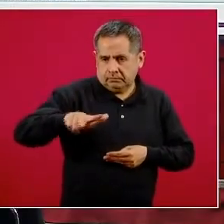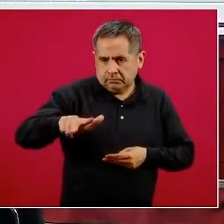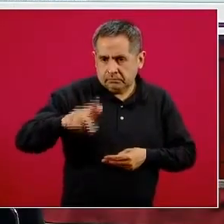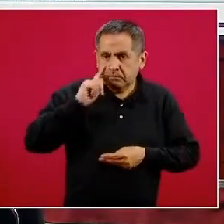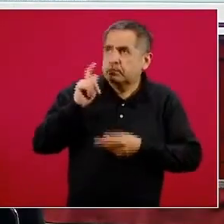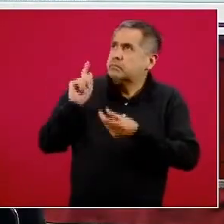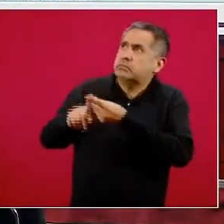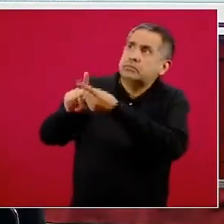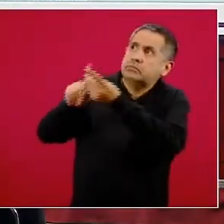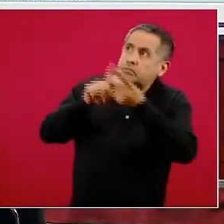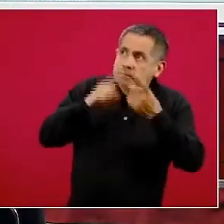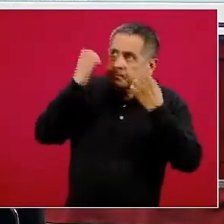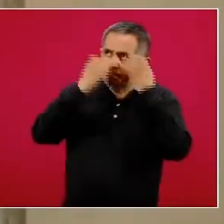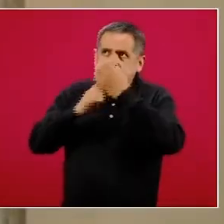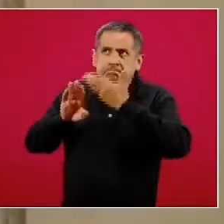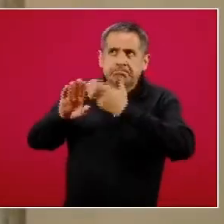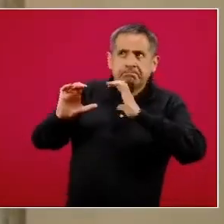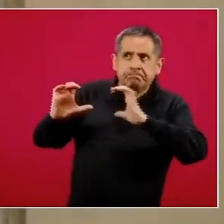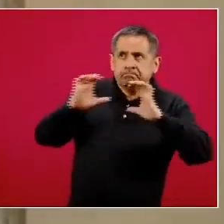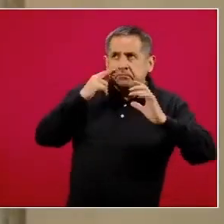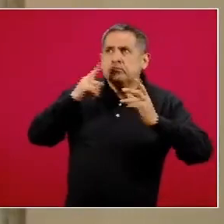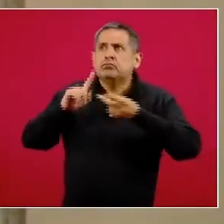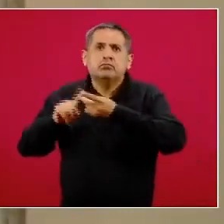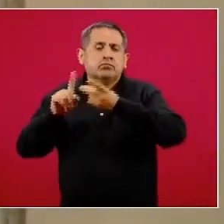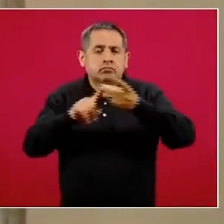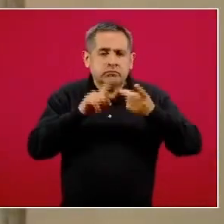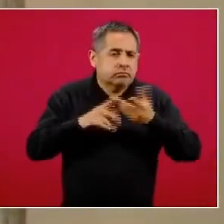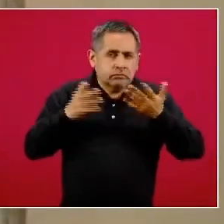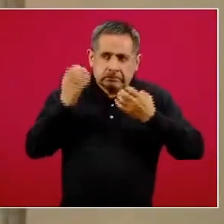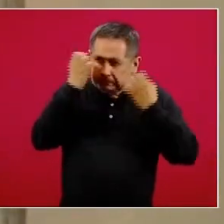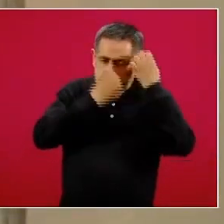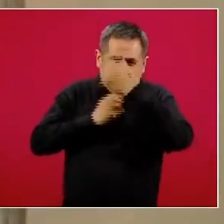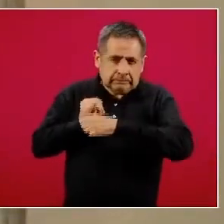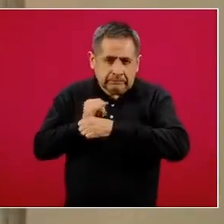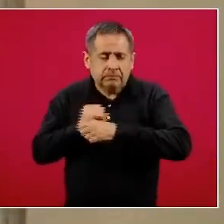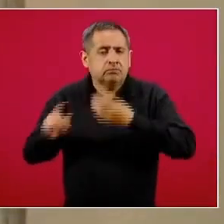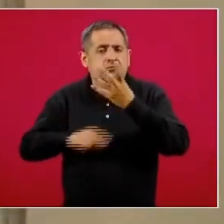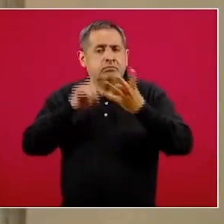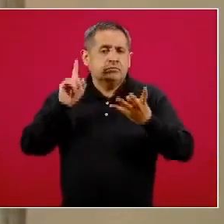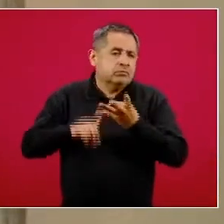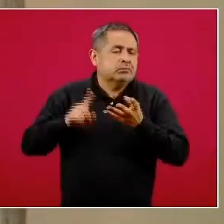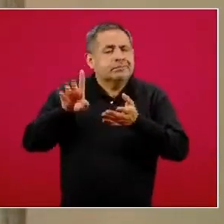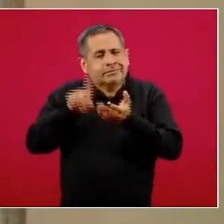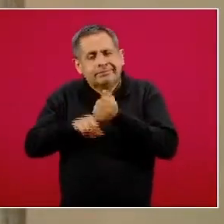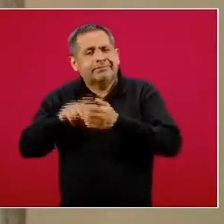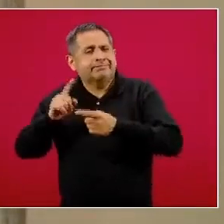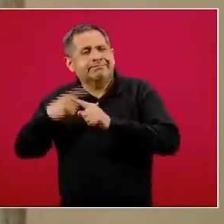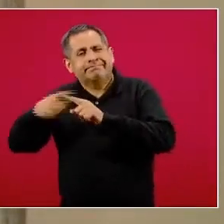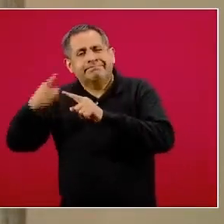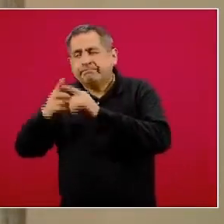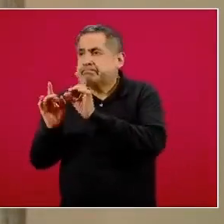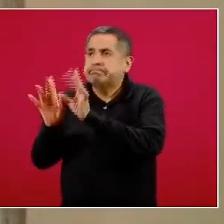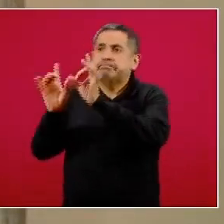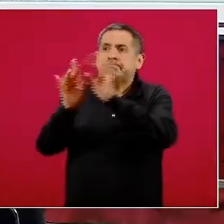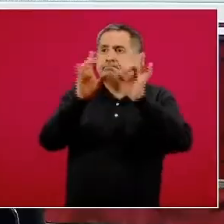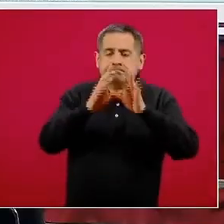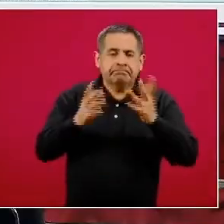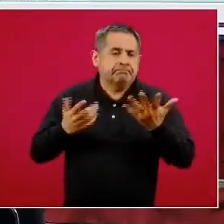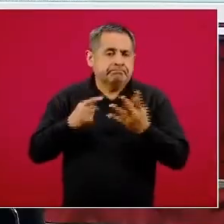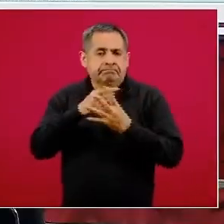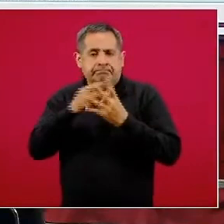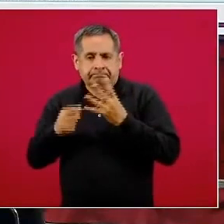también de naturaleza específicamente meteorológica, por ejemplo, y tenemos que estar dando seguimiento a los